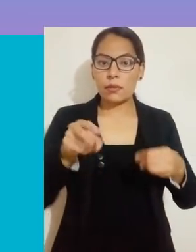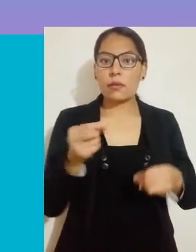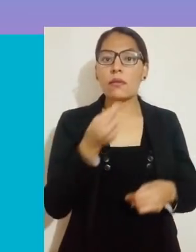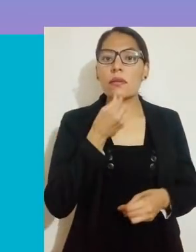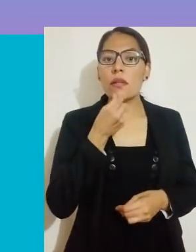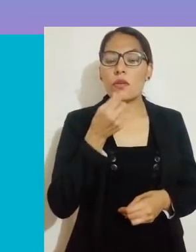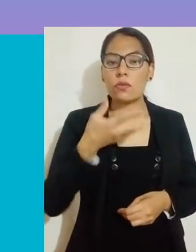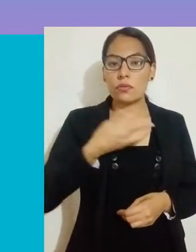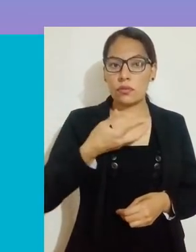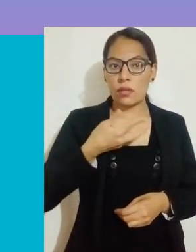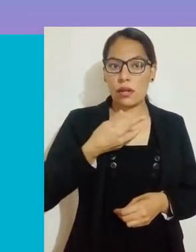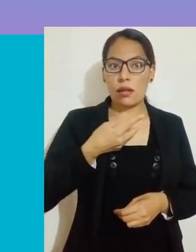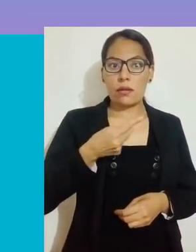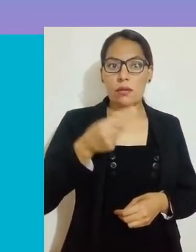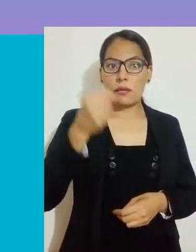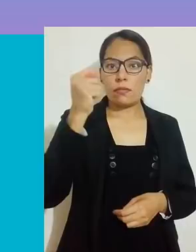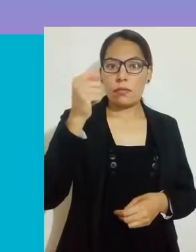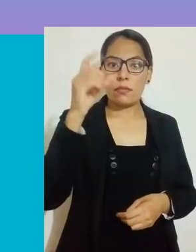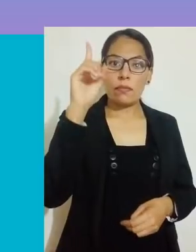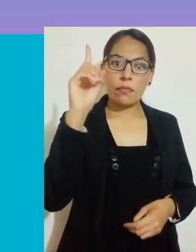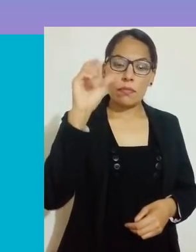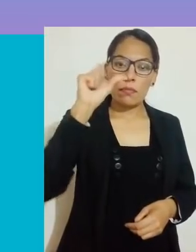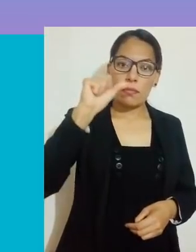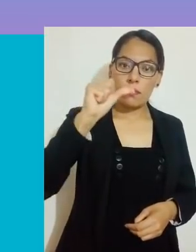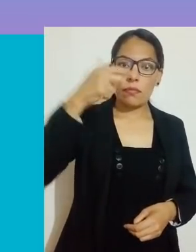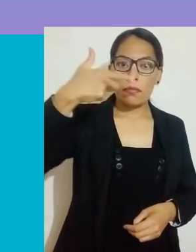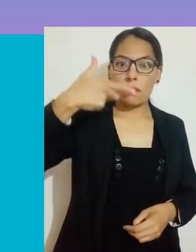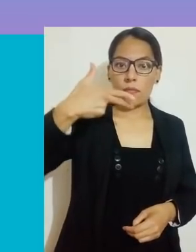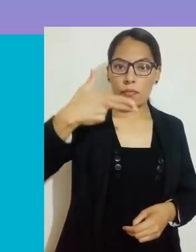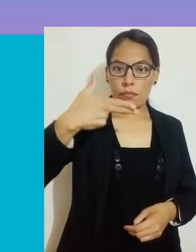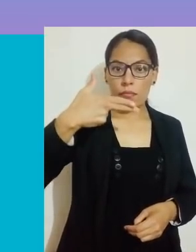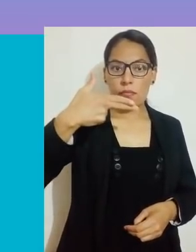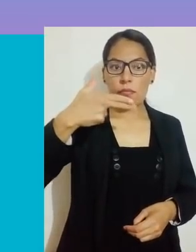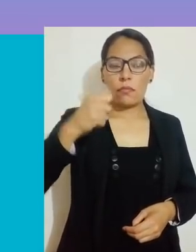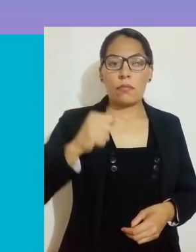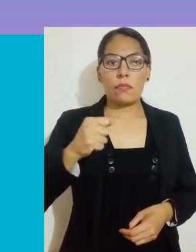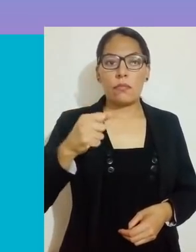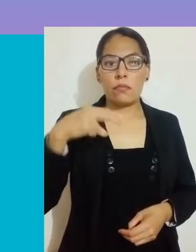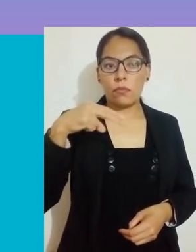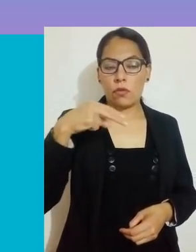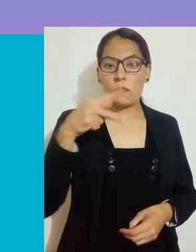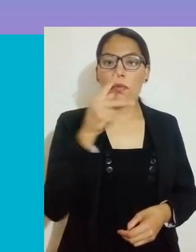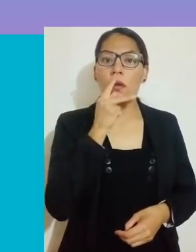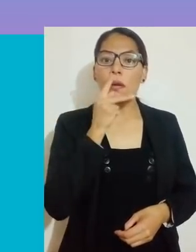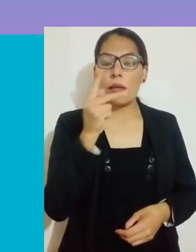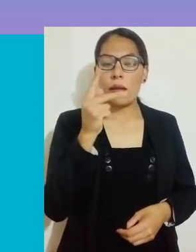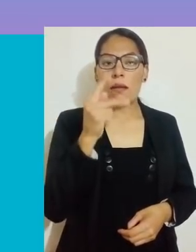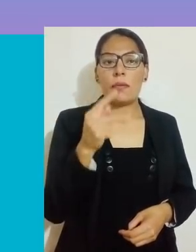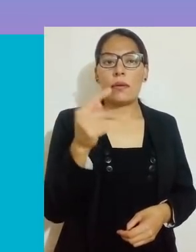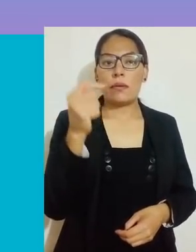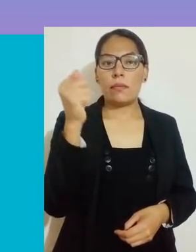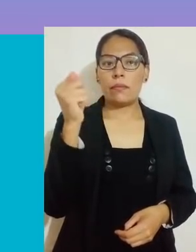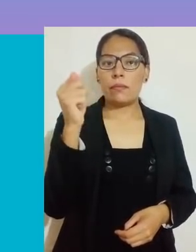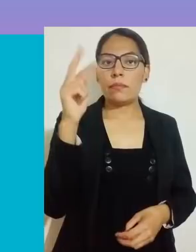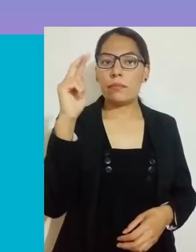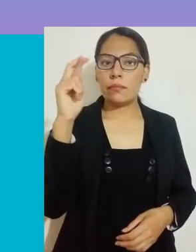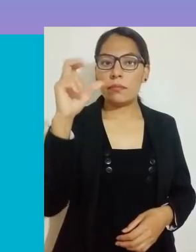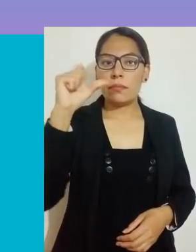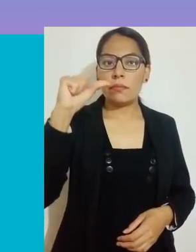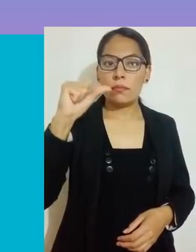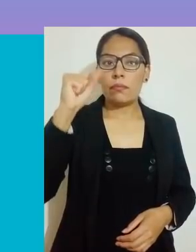Bueno, iniciemos por los peques que enfrentan TDAH, o sea, Trastorno de Déficit de Atención e